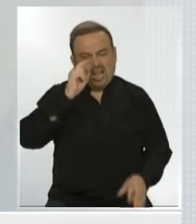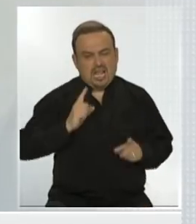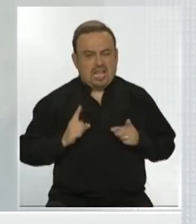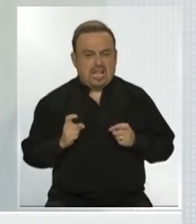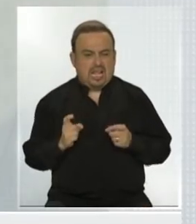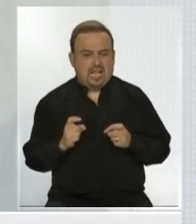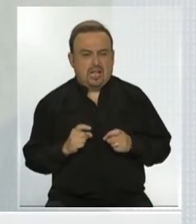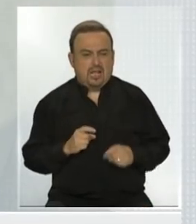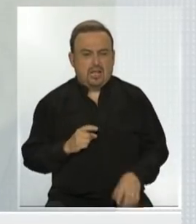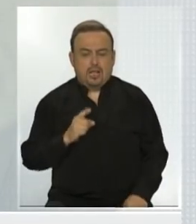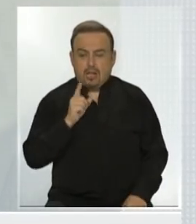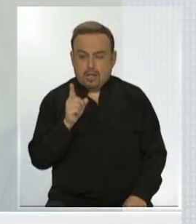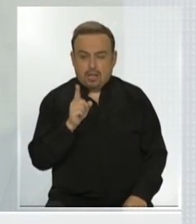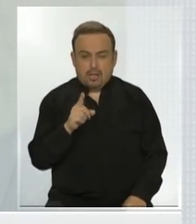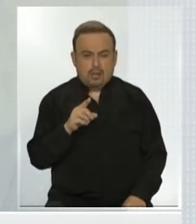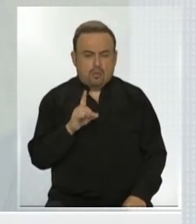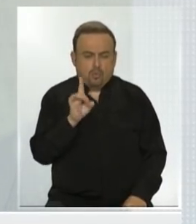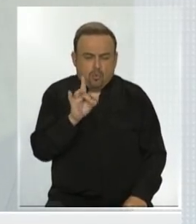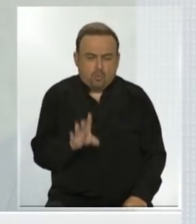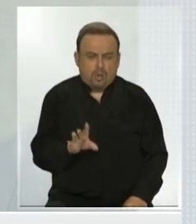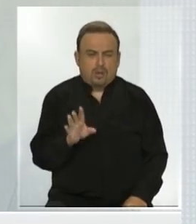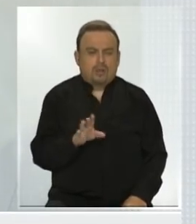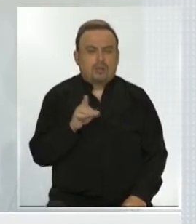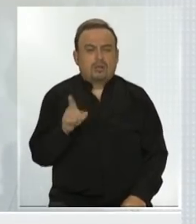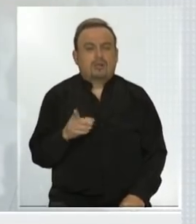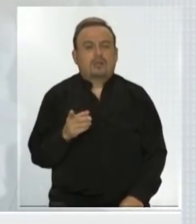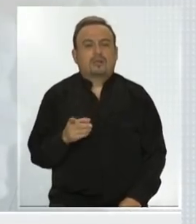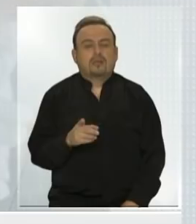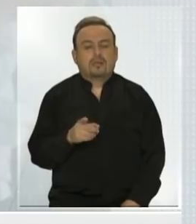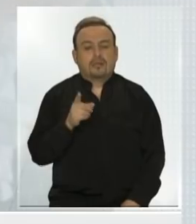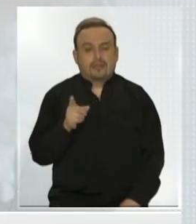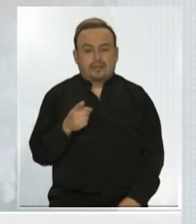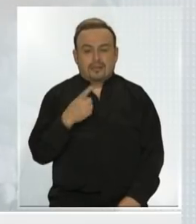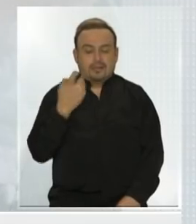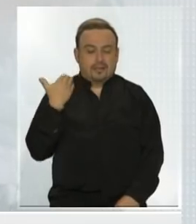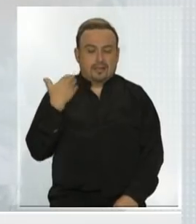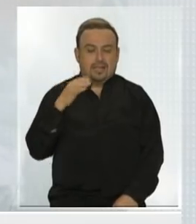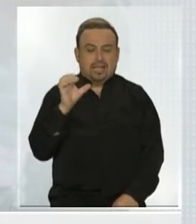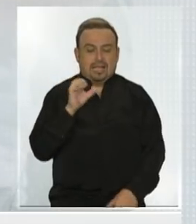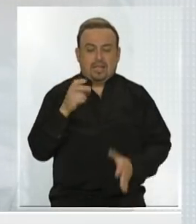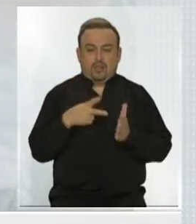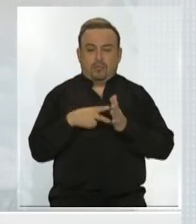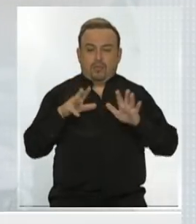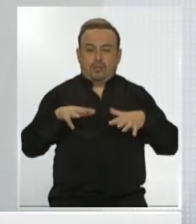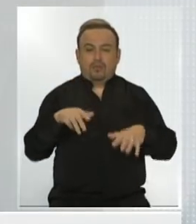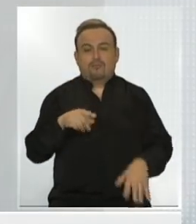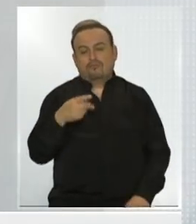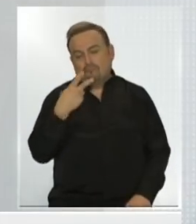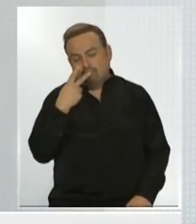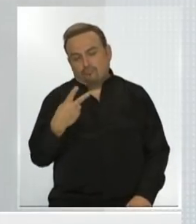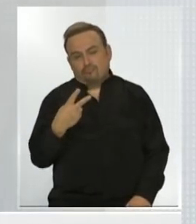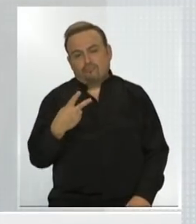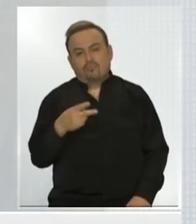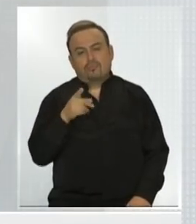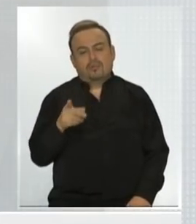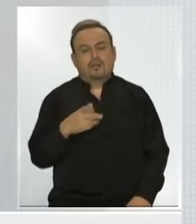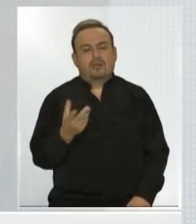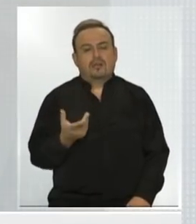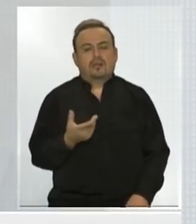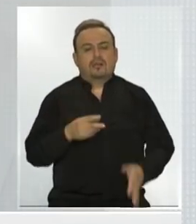bastante poco común se trata de archivo y lix a quien en enero de 2019 le diagnosticaron una